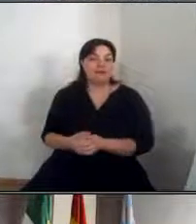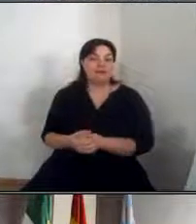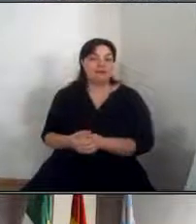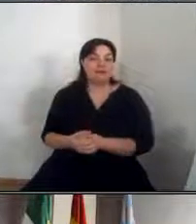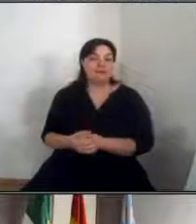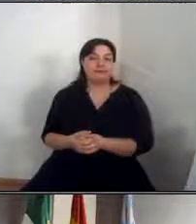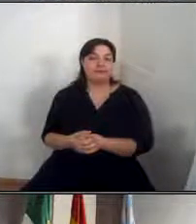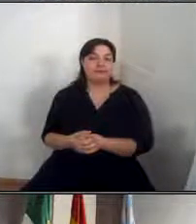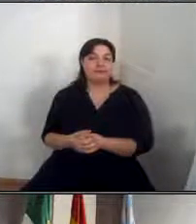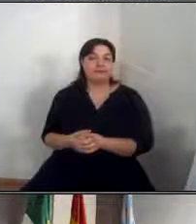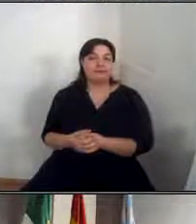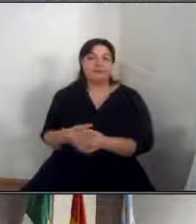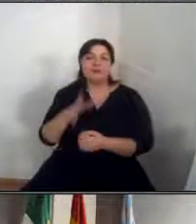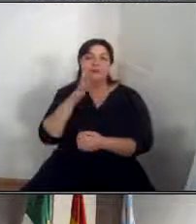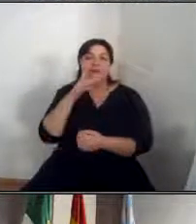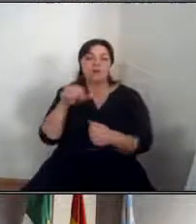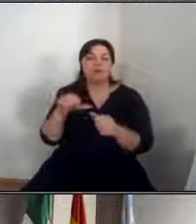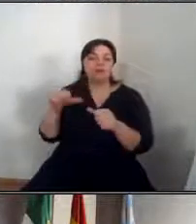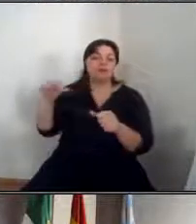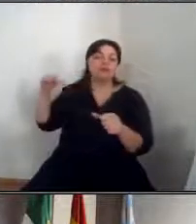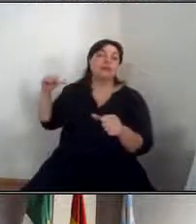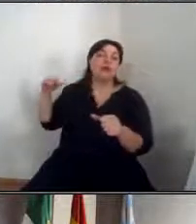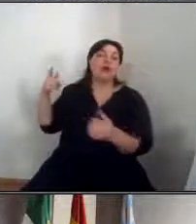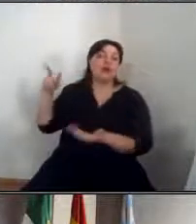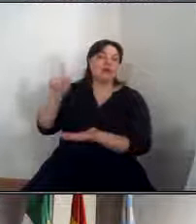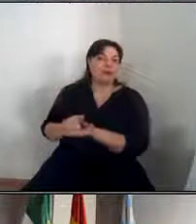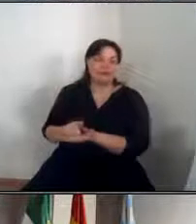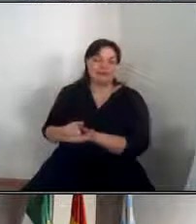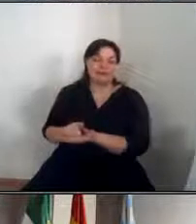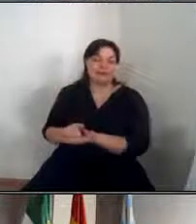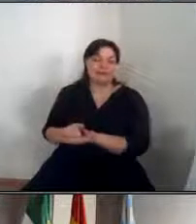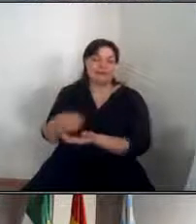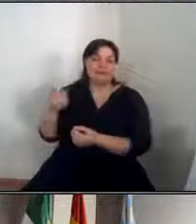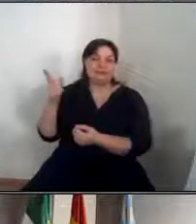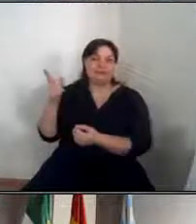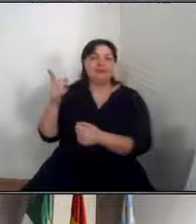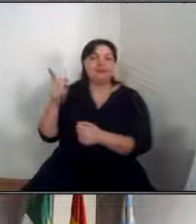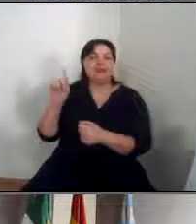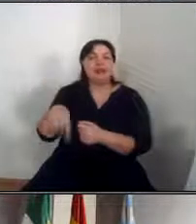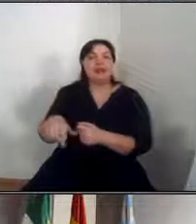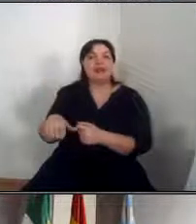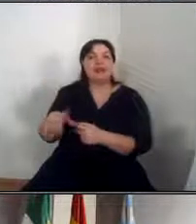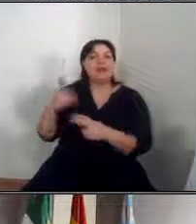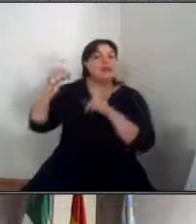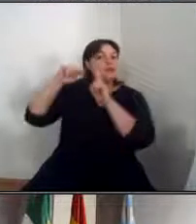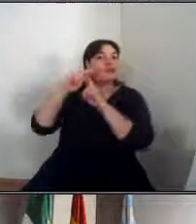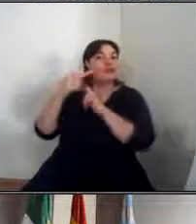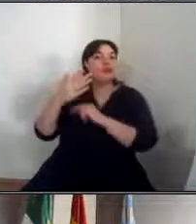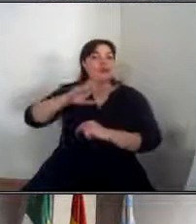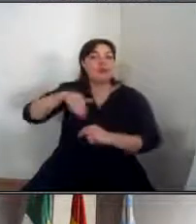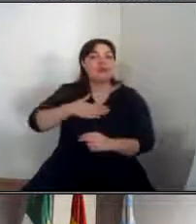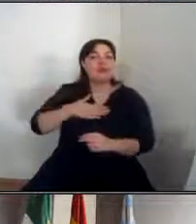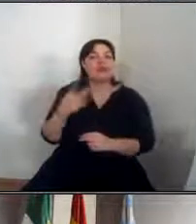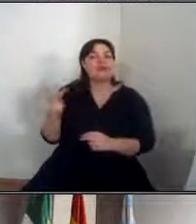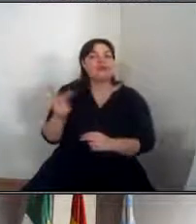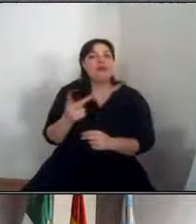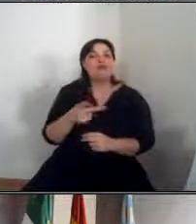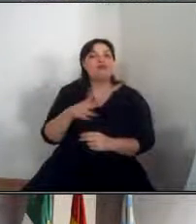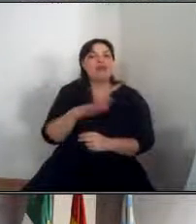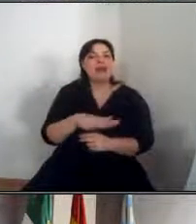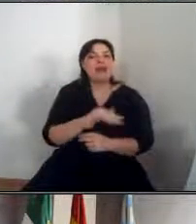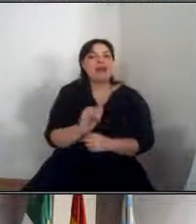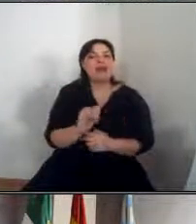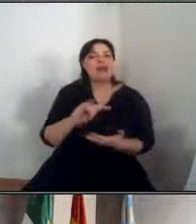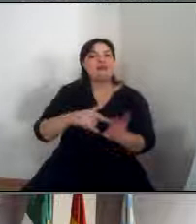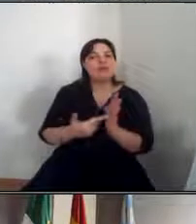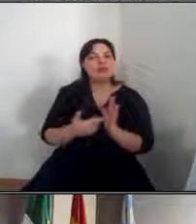viviendo de aquí hacia atrás. Y existen pues también pues áreas dentro de nuestras diputaciones que están ejecutando